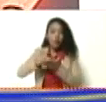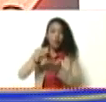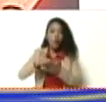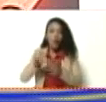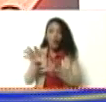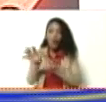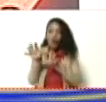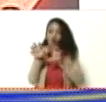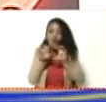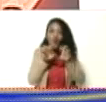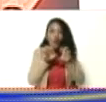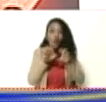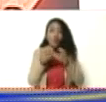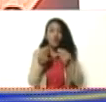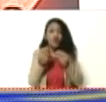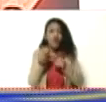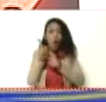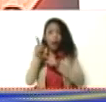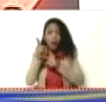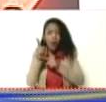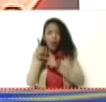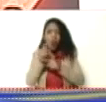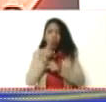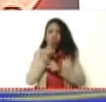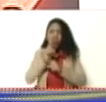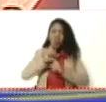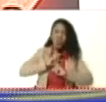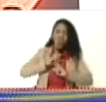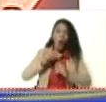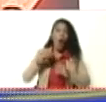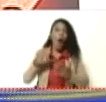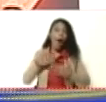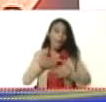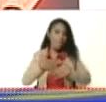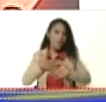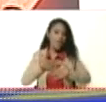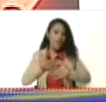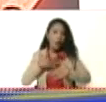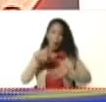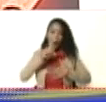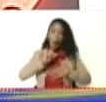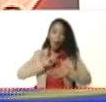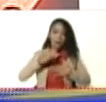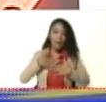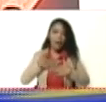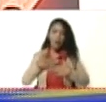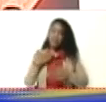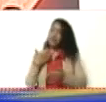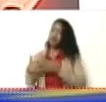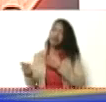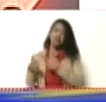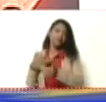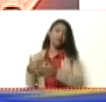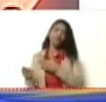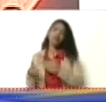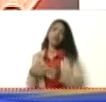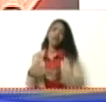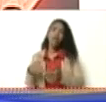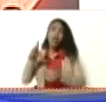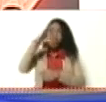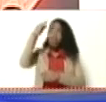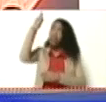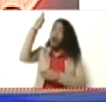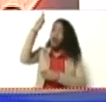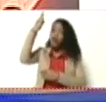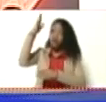Muchos de ellos los odian. O me odian, no importa, le pido a Dios que los perdone,